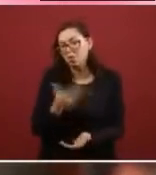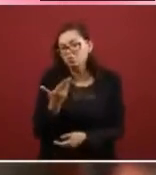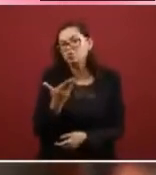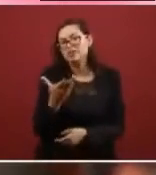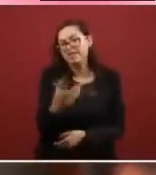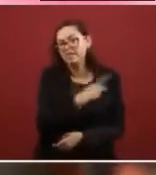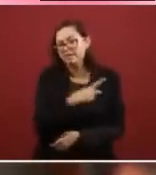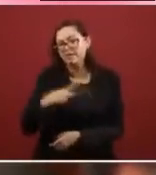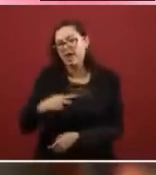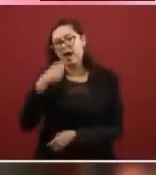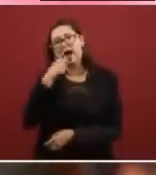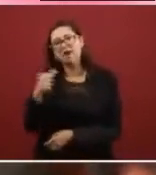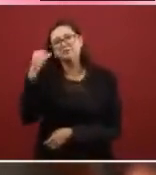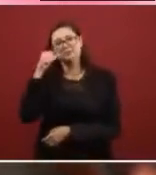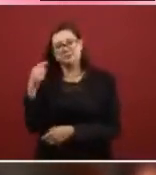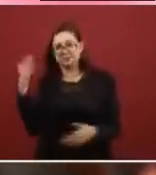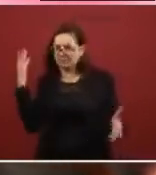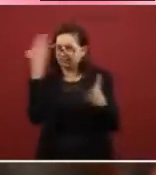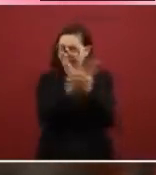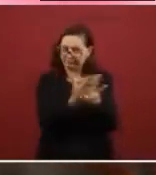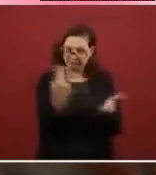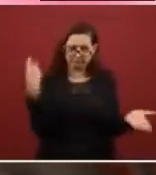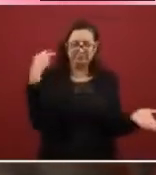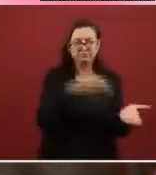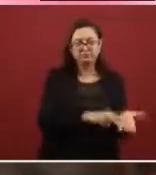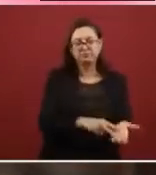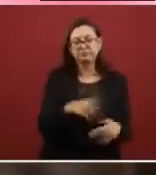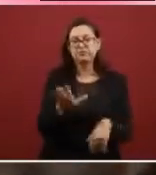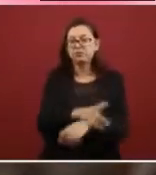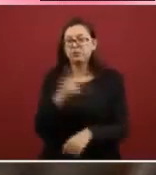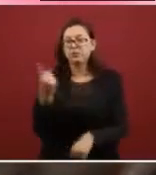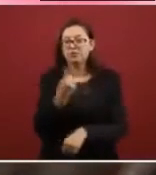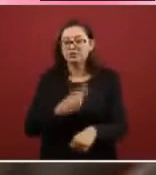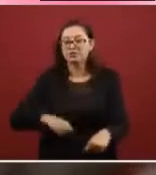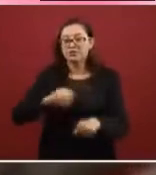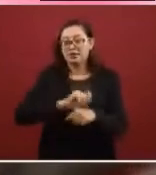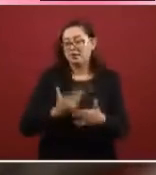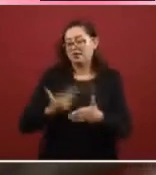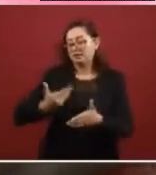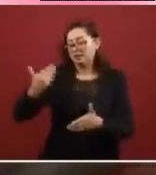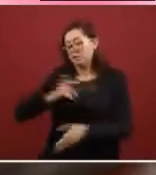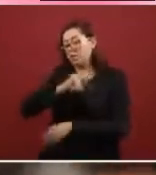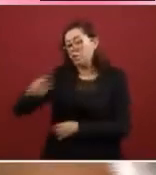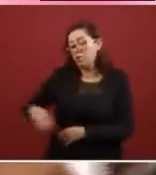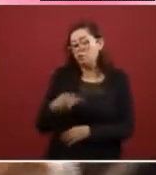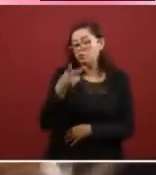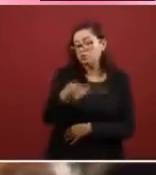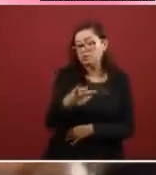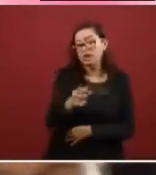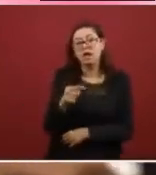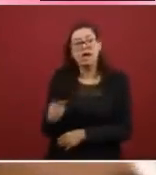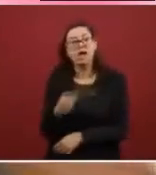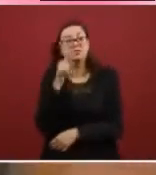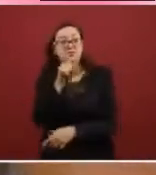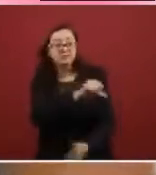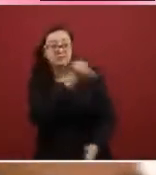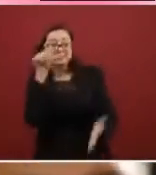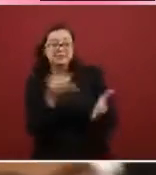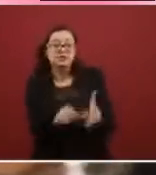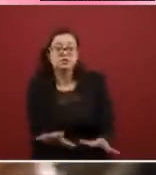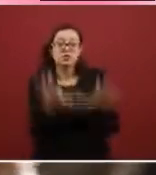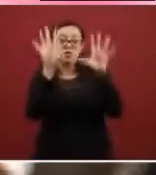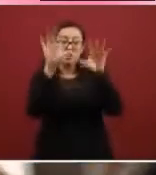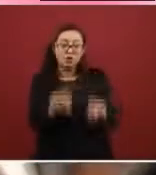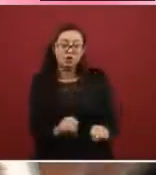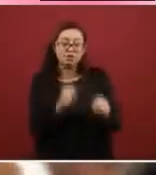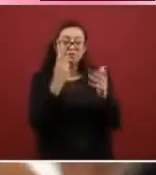semanas, since yesterday. Nuestro corresponsal le preguntó yesterday, si tenía idea cuántos a few mexicanos weeks ago, estaban en estos centros de detención llamados you know